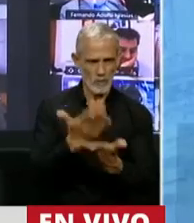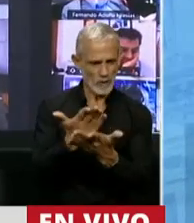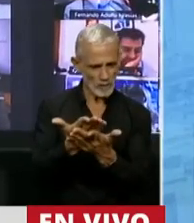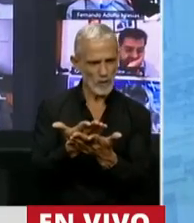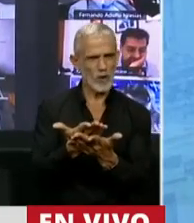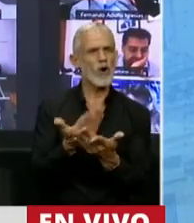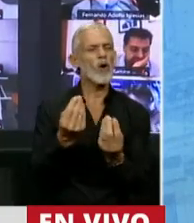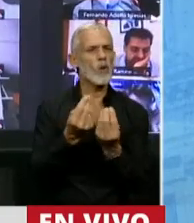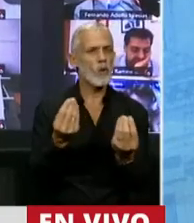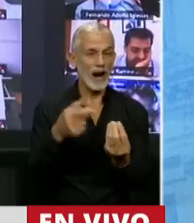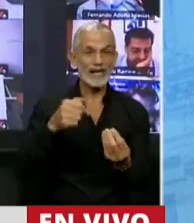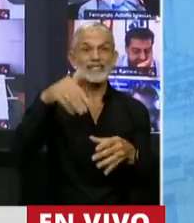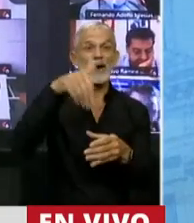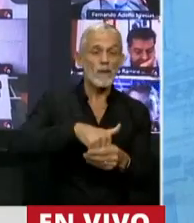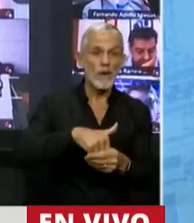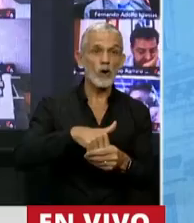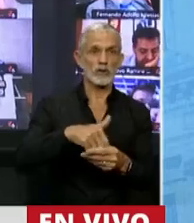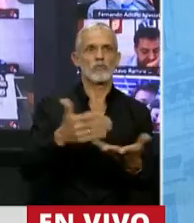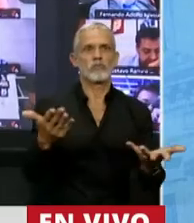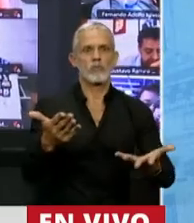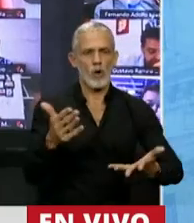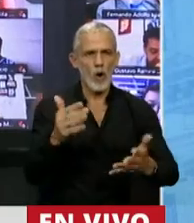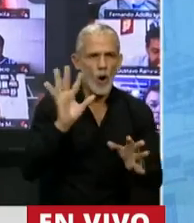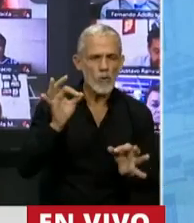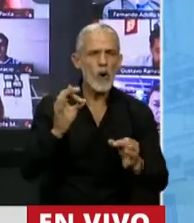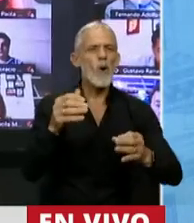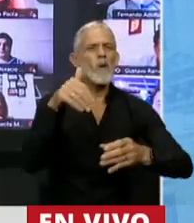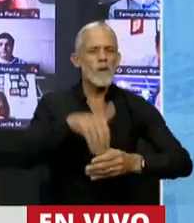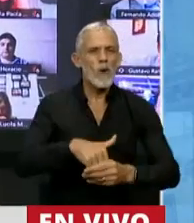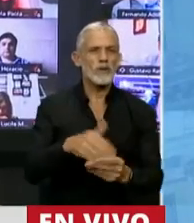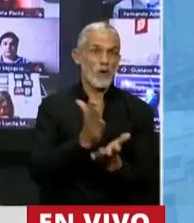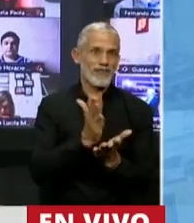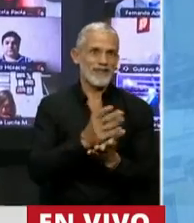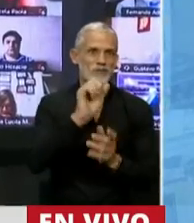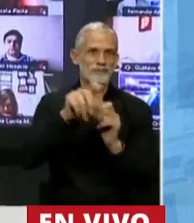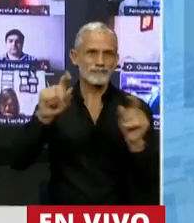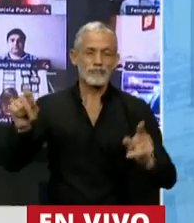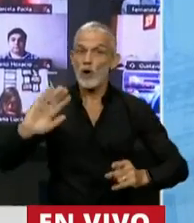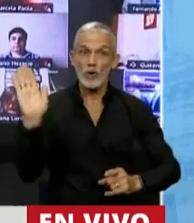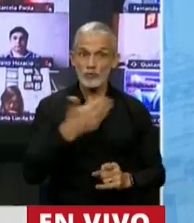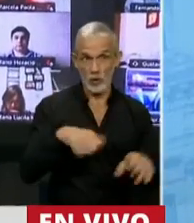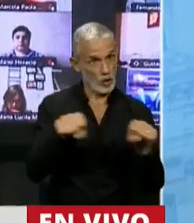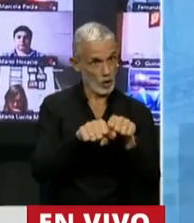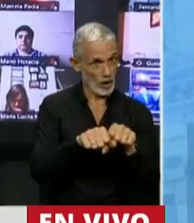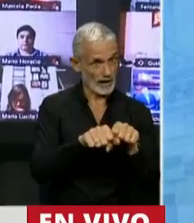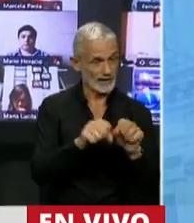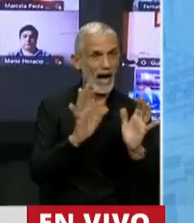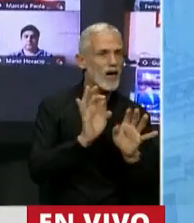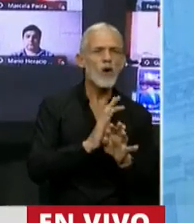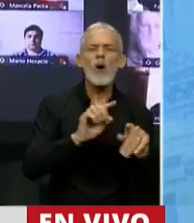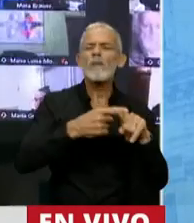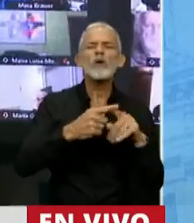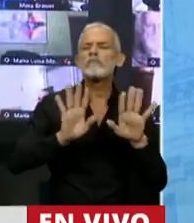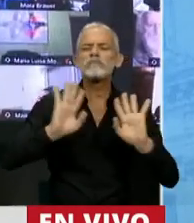moción presidente que se vote pero por supuesto que se vote con el derecho que tienen todos los que están bloqueados sean del partido